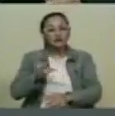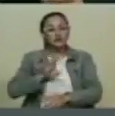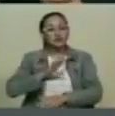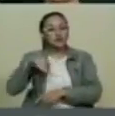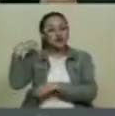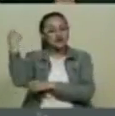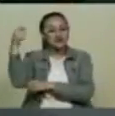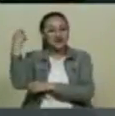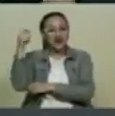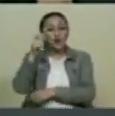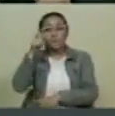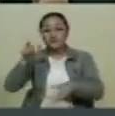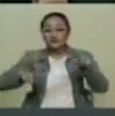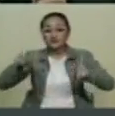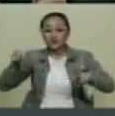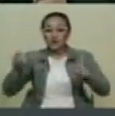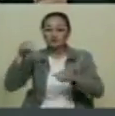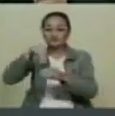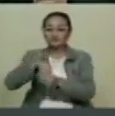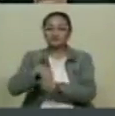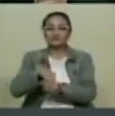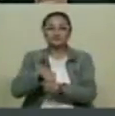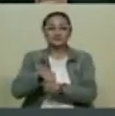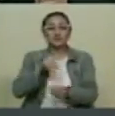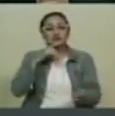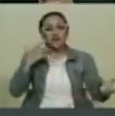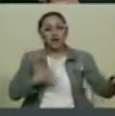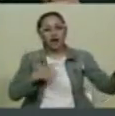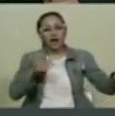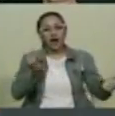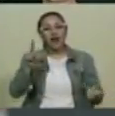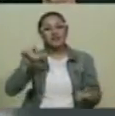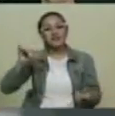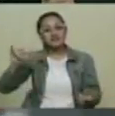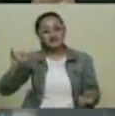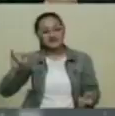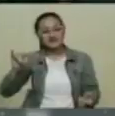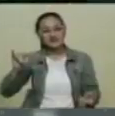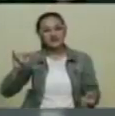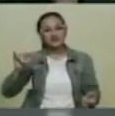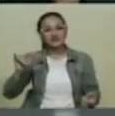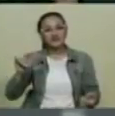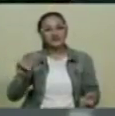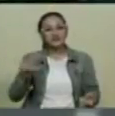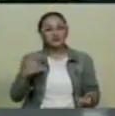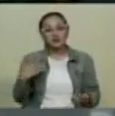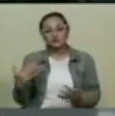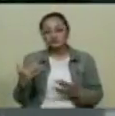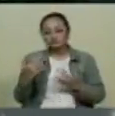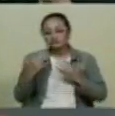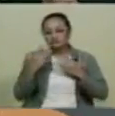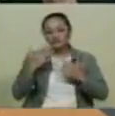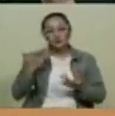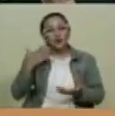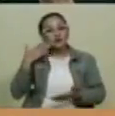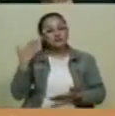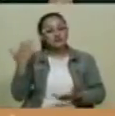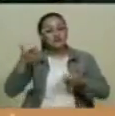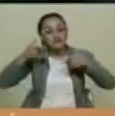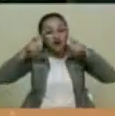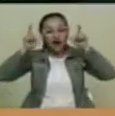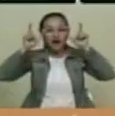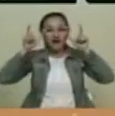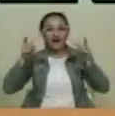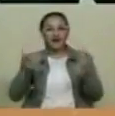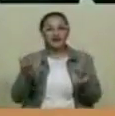y llaneras, que como decía Ali Primera, están olorosos a sudor de vaca.